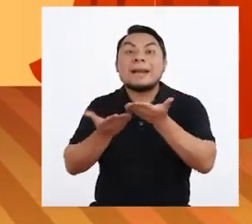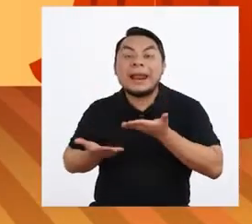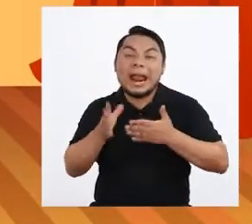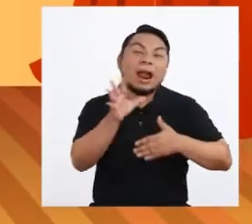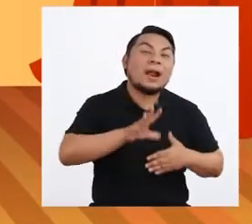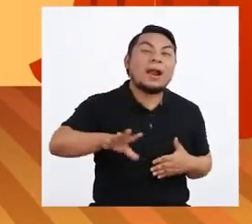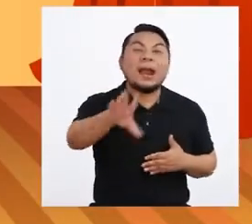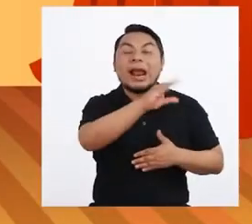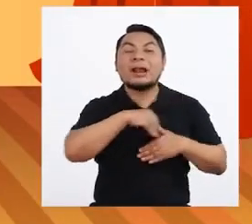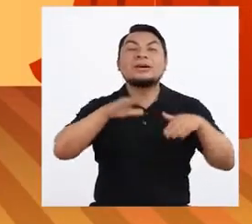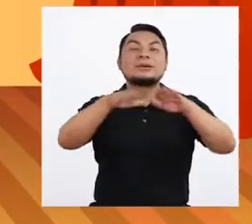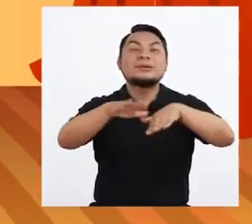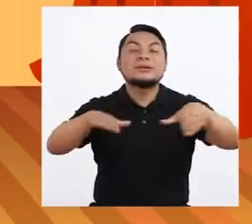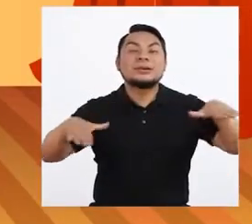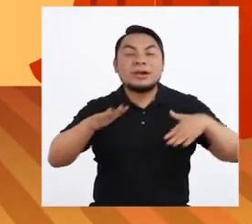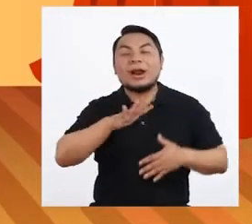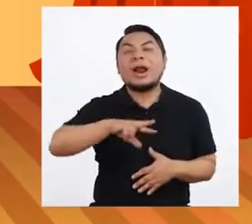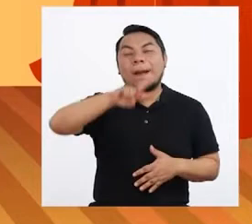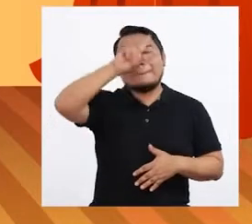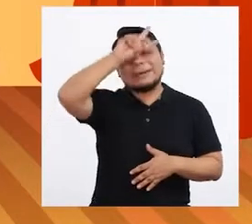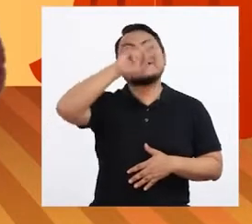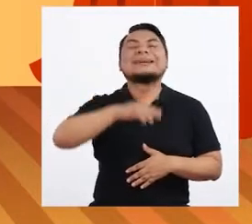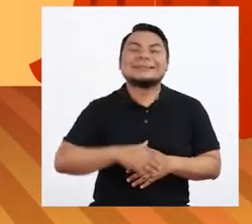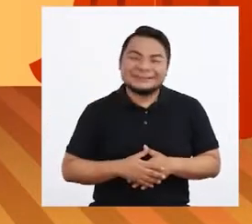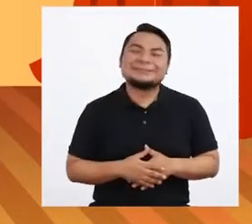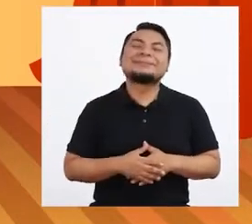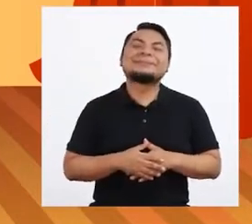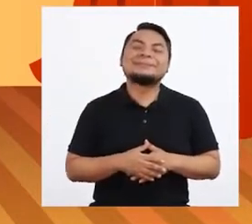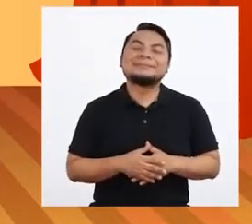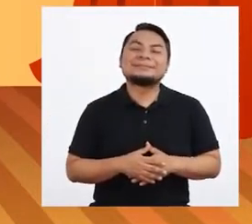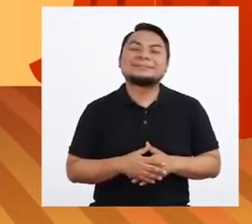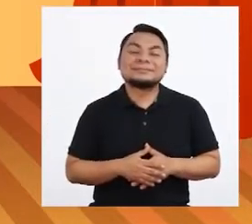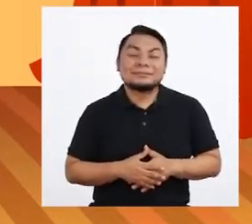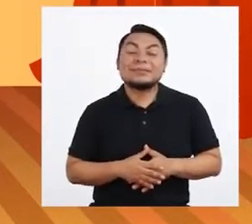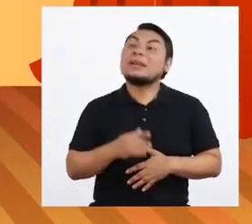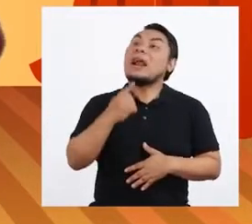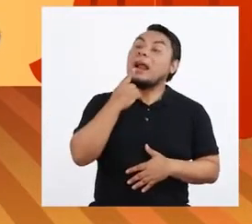¡Bienvenidos y bienvenidas, niñas y niñas de todo el Perú!